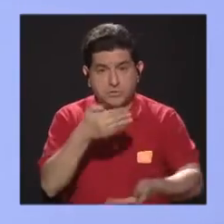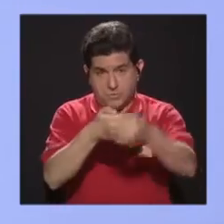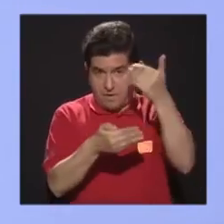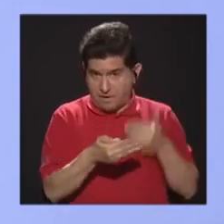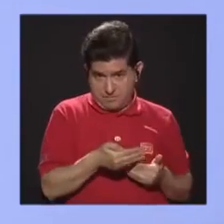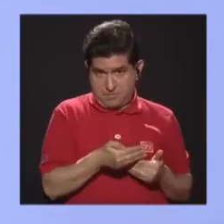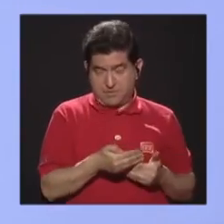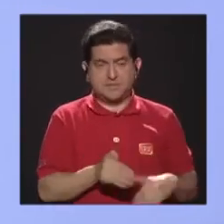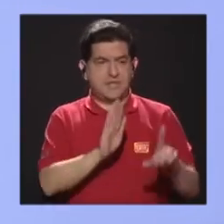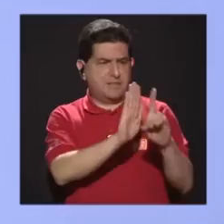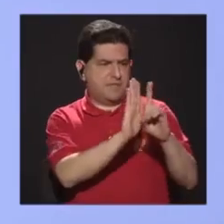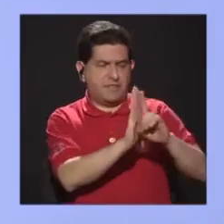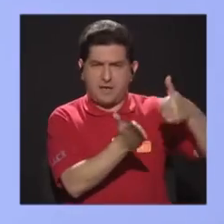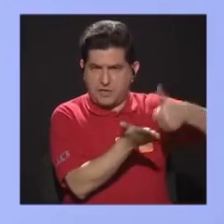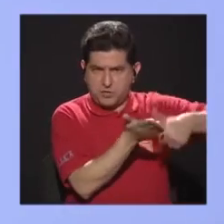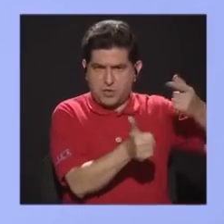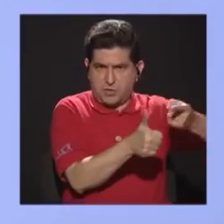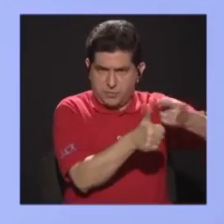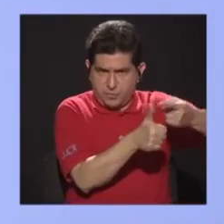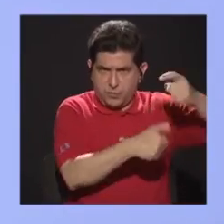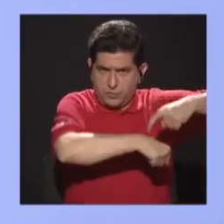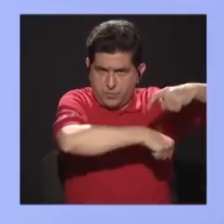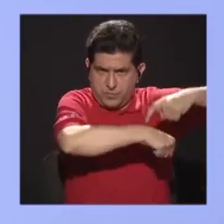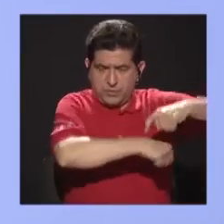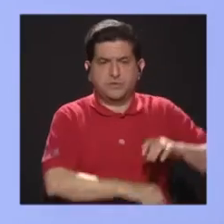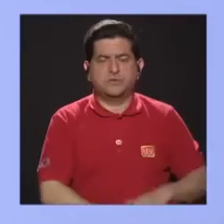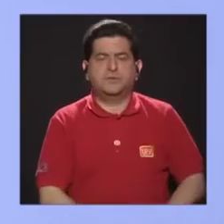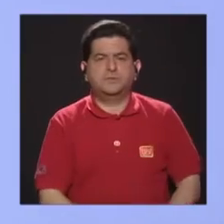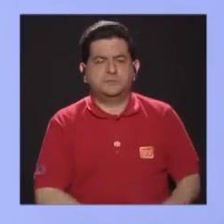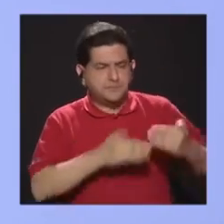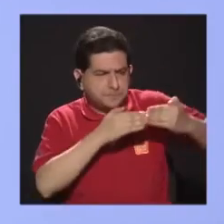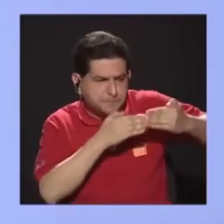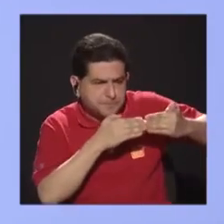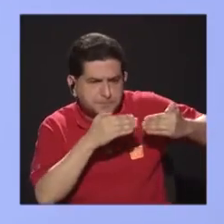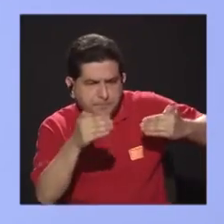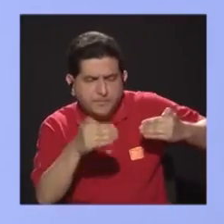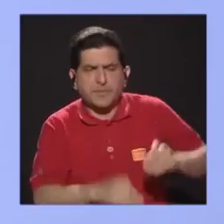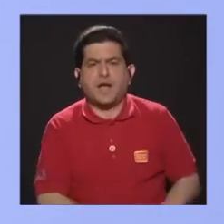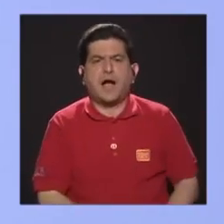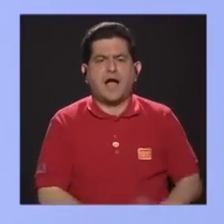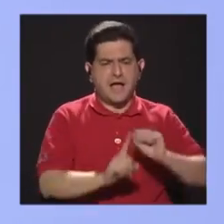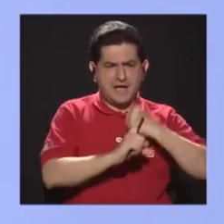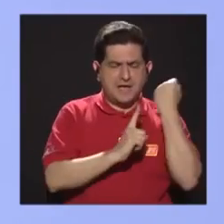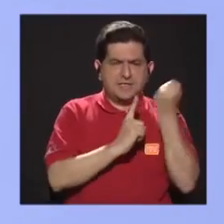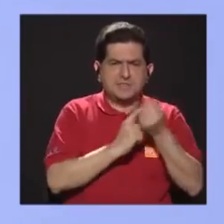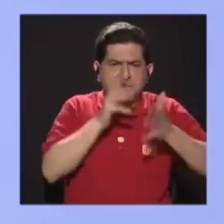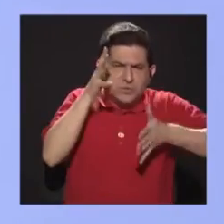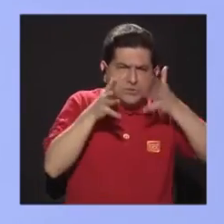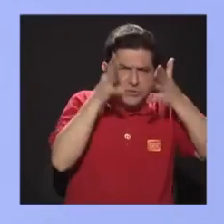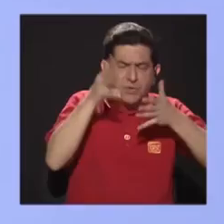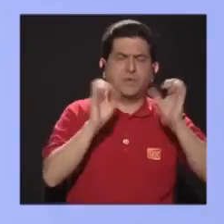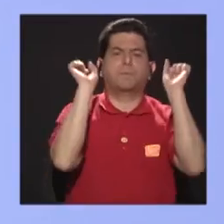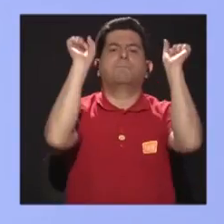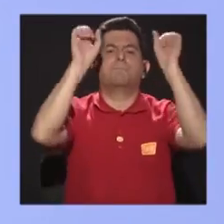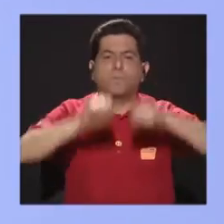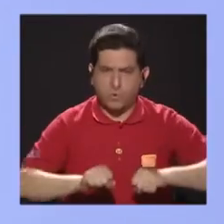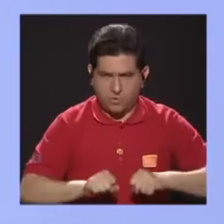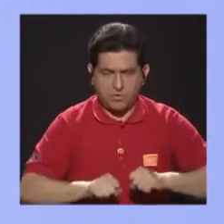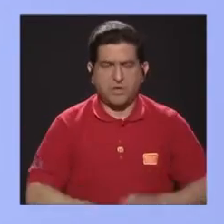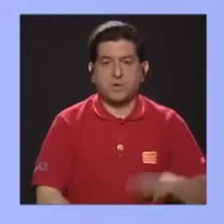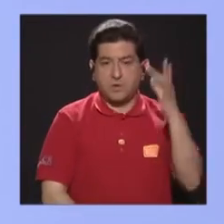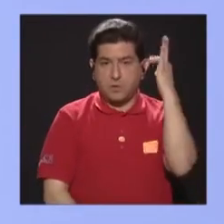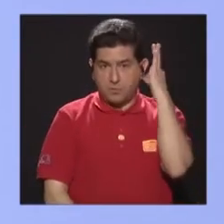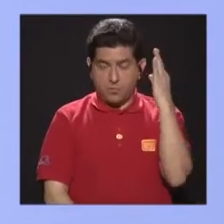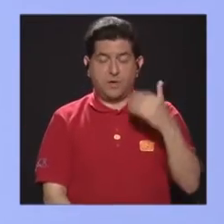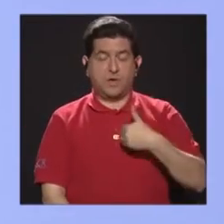desde el derecho al voto, ¿verdad? Desde obtener este derecho. Ir creando las condiciones para que realmente se llegue a que las